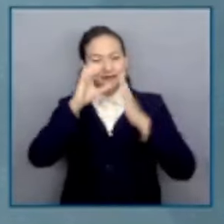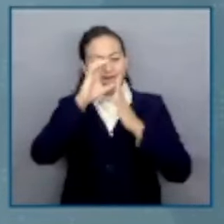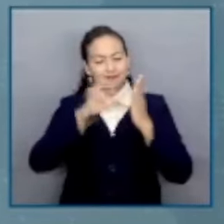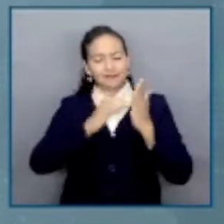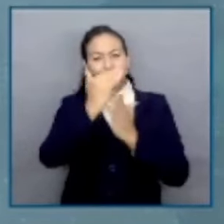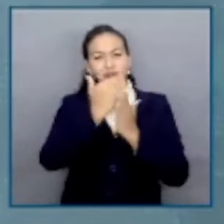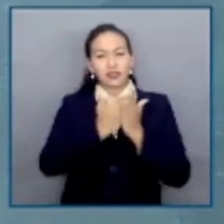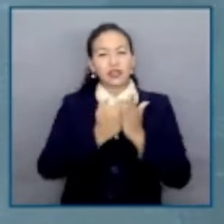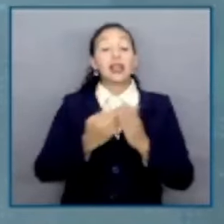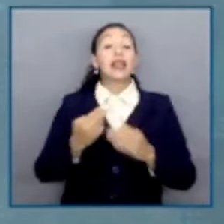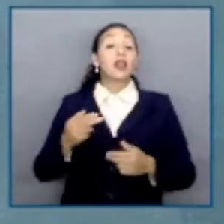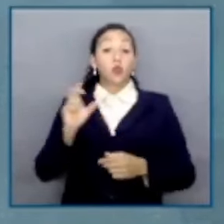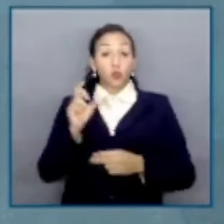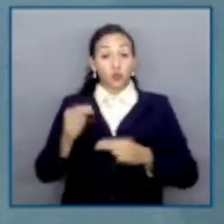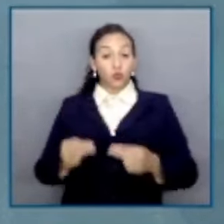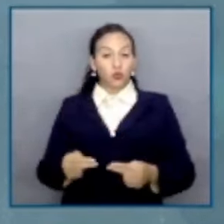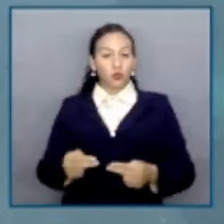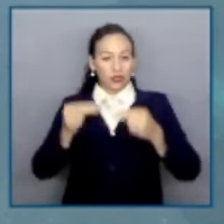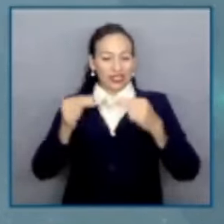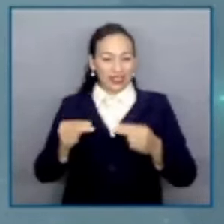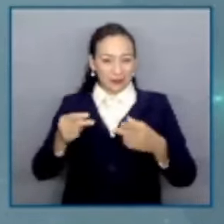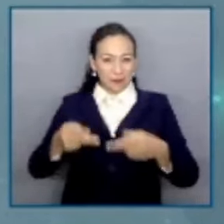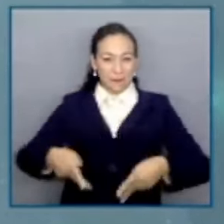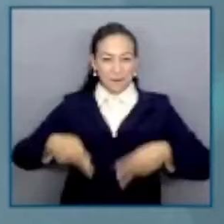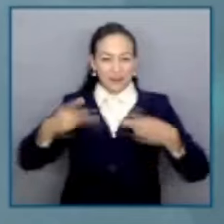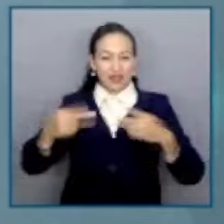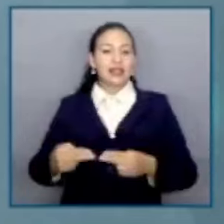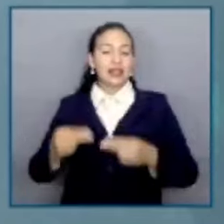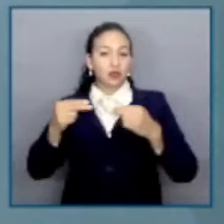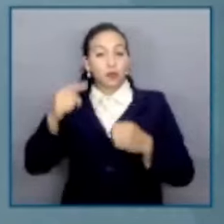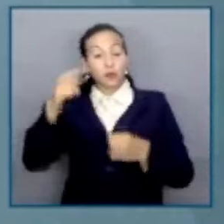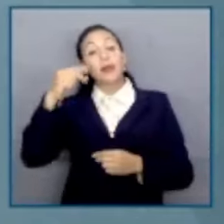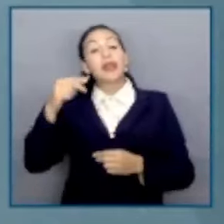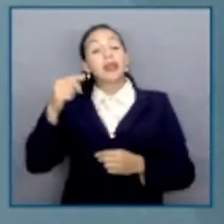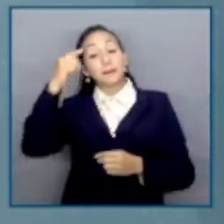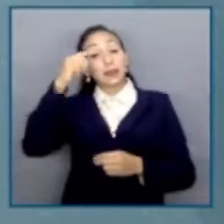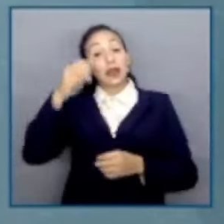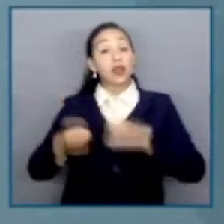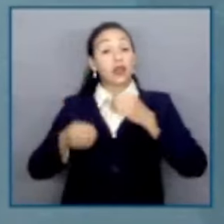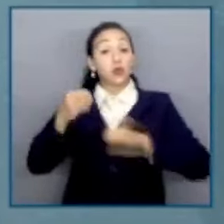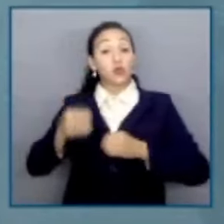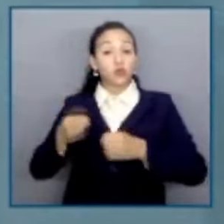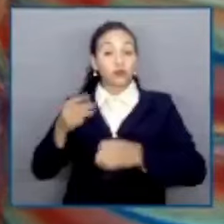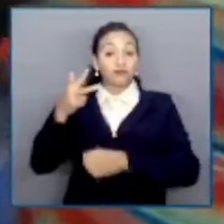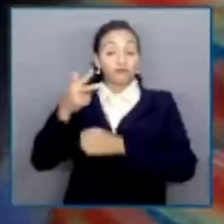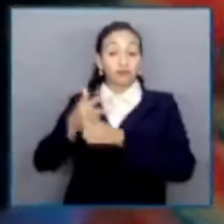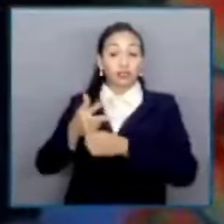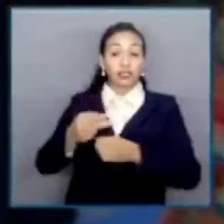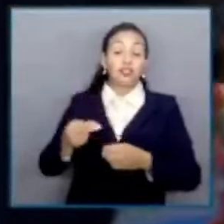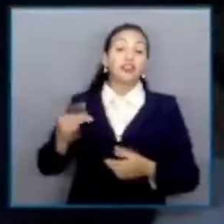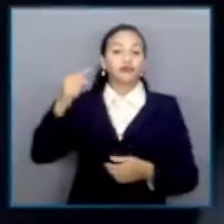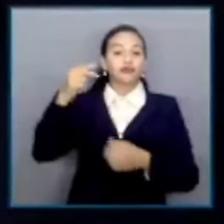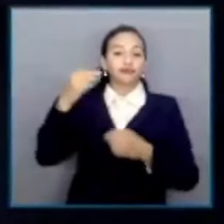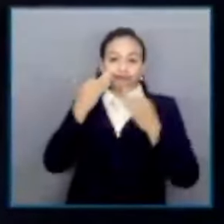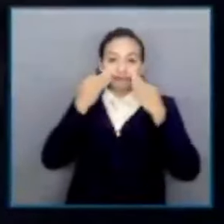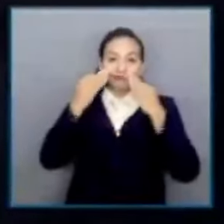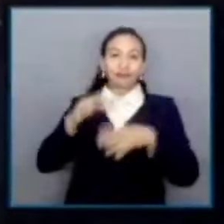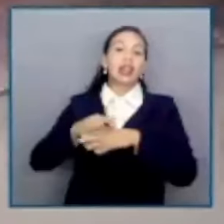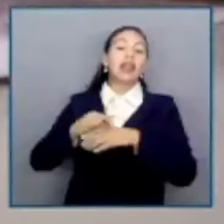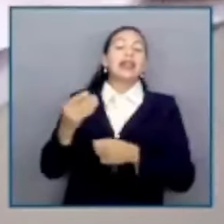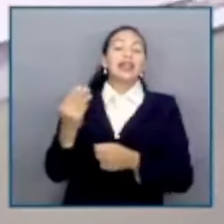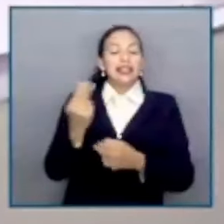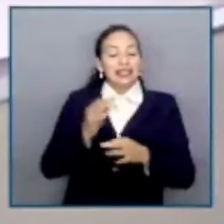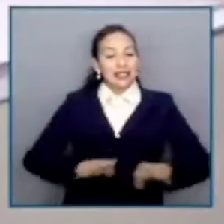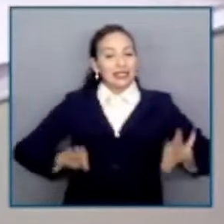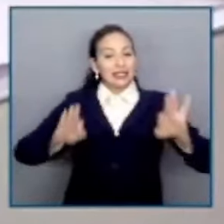orales mercantiles se deseche de plano una prueba pericial por no señalar el domicilio del perito Considero que si bien el